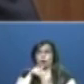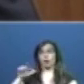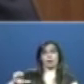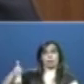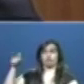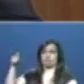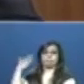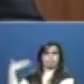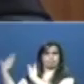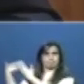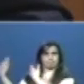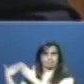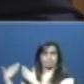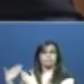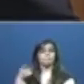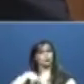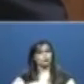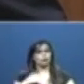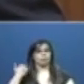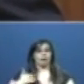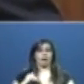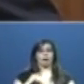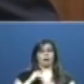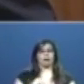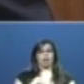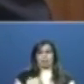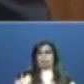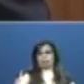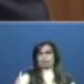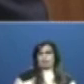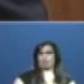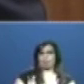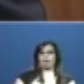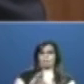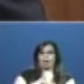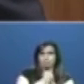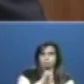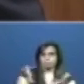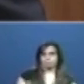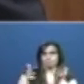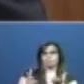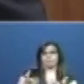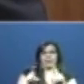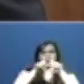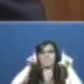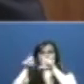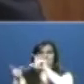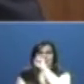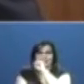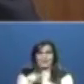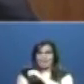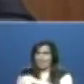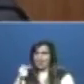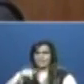nación pero nosotros contamos ya con una muy reciente ley de estímulo a la creación de empresas aprobada con un